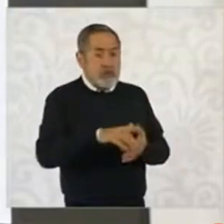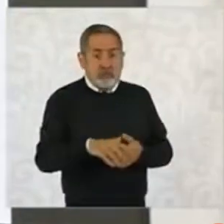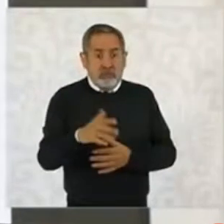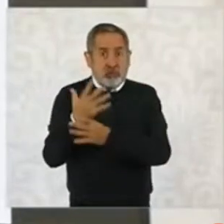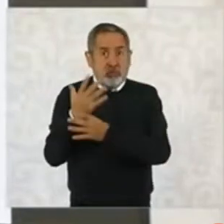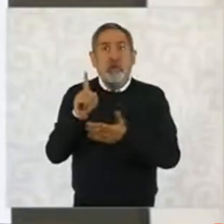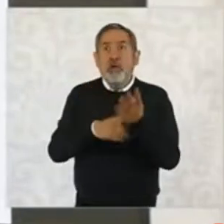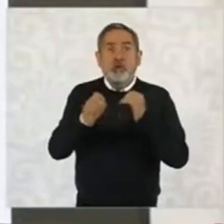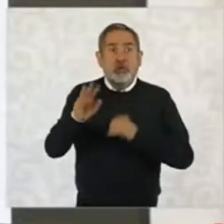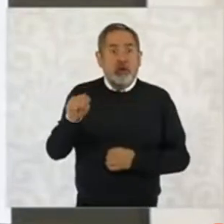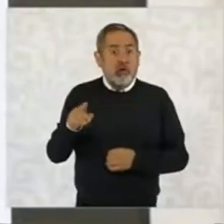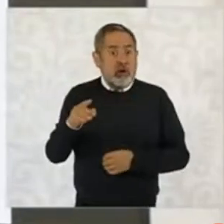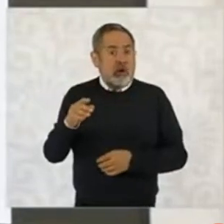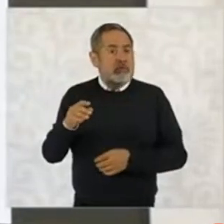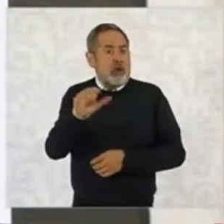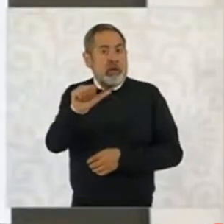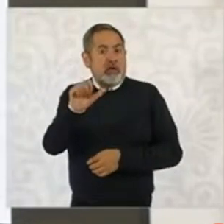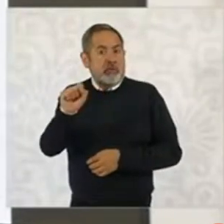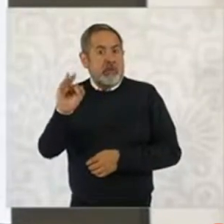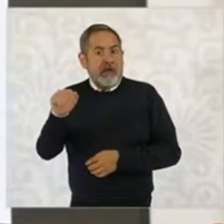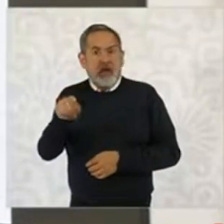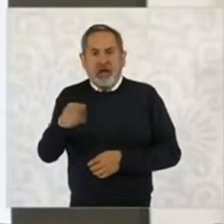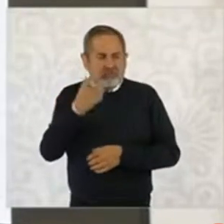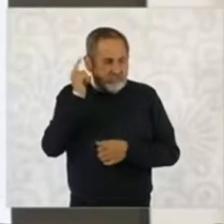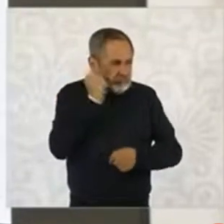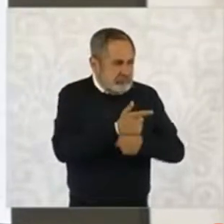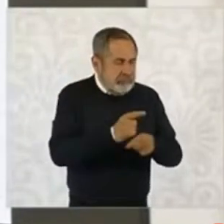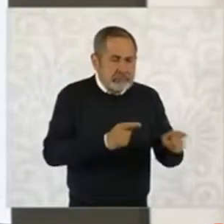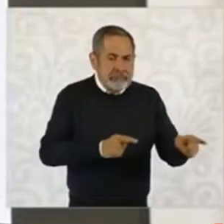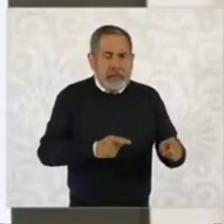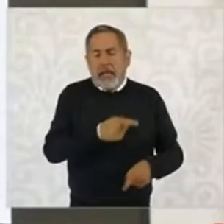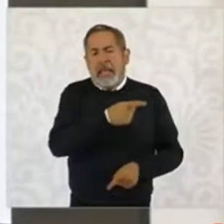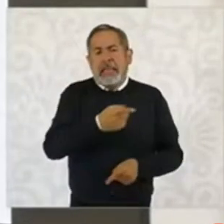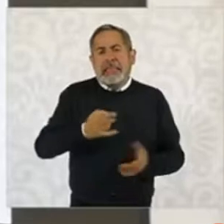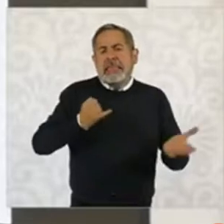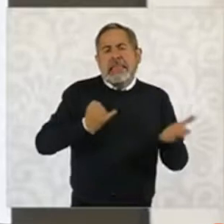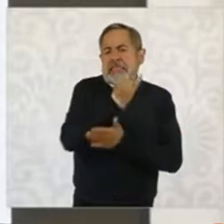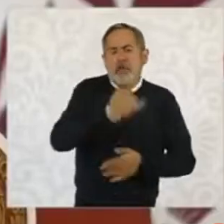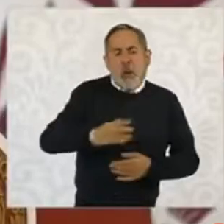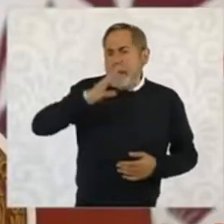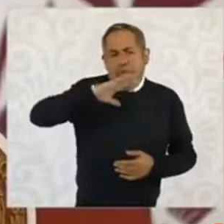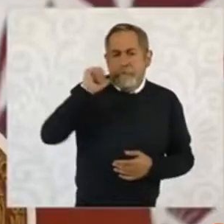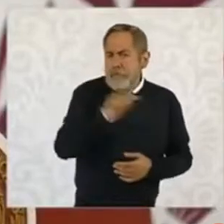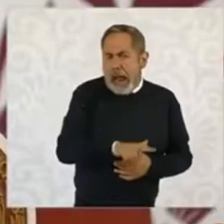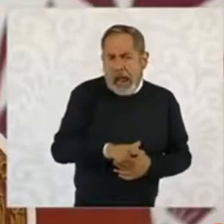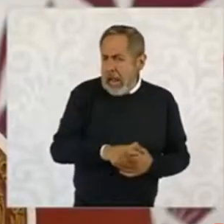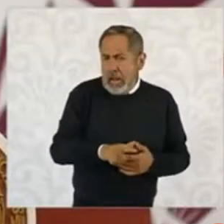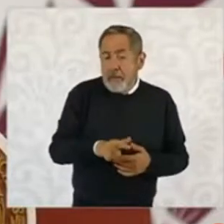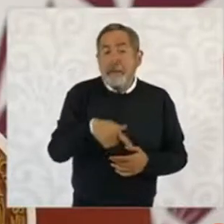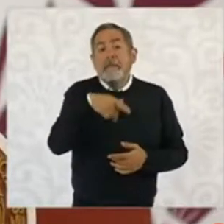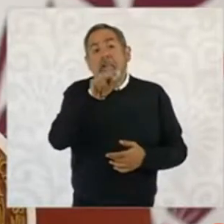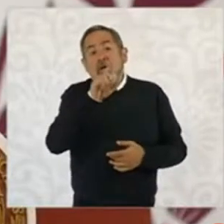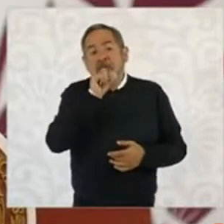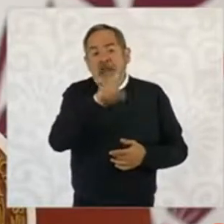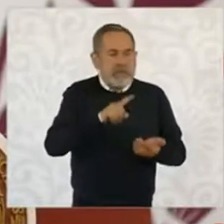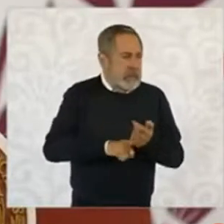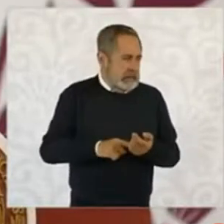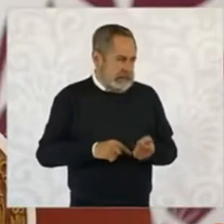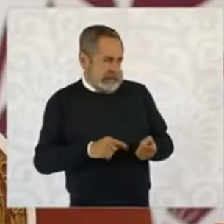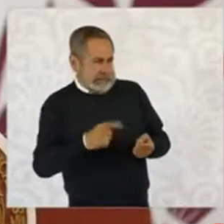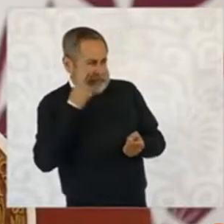el 98. No solamente fue una mala decisión, sino que además a